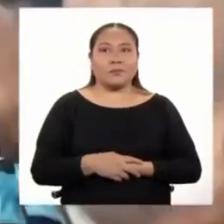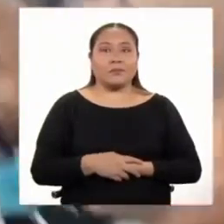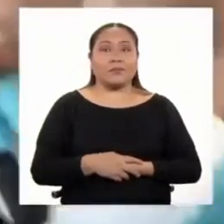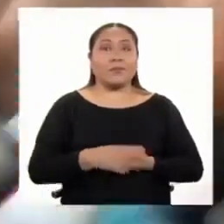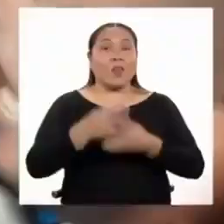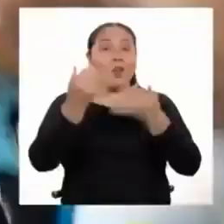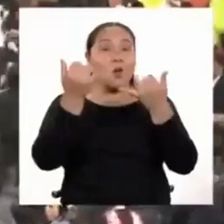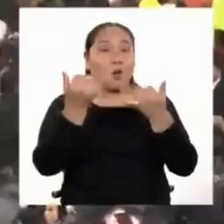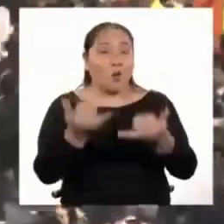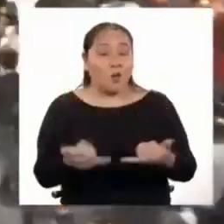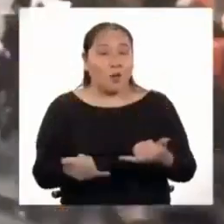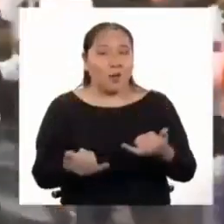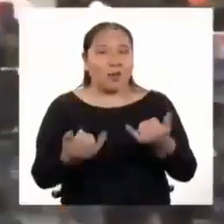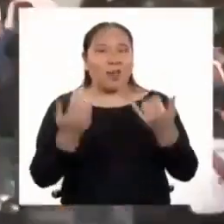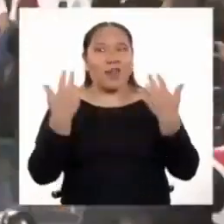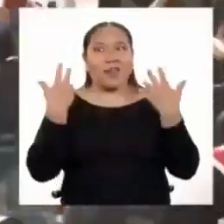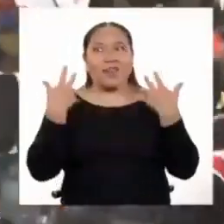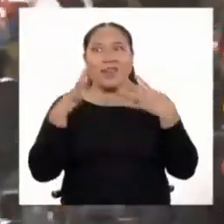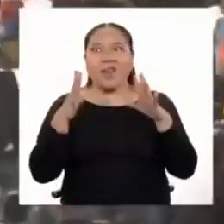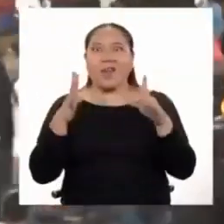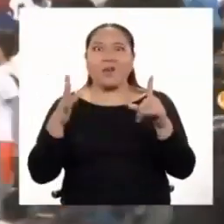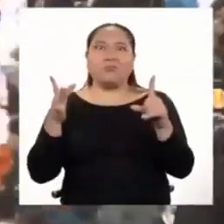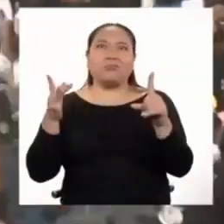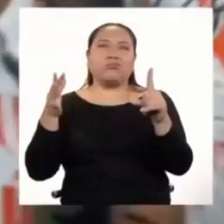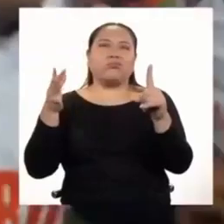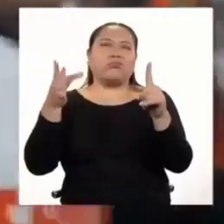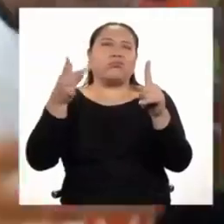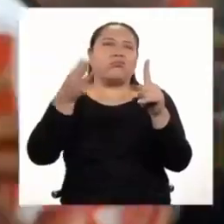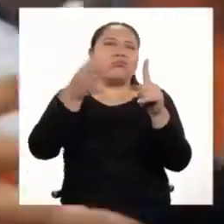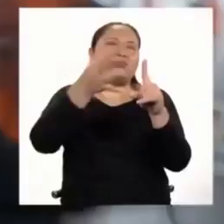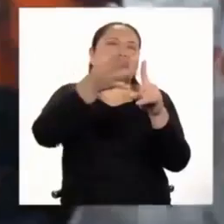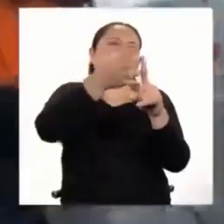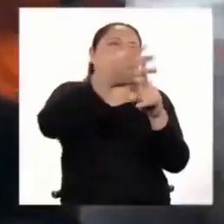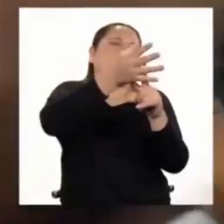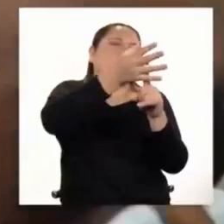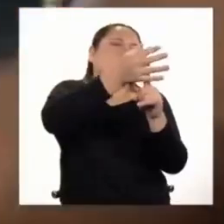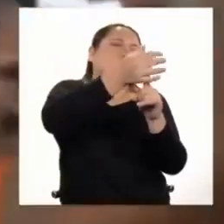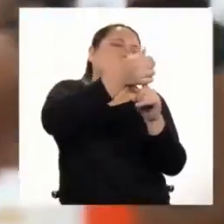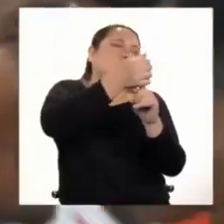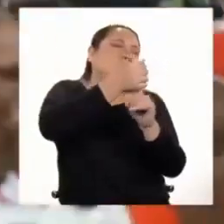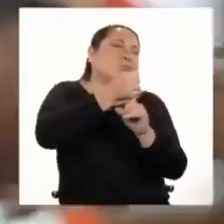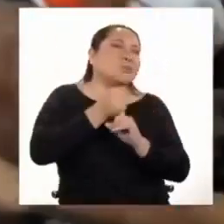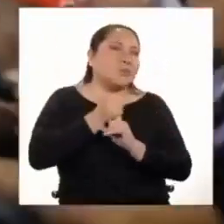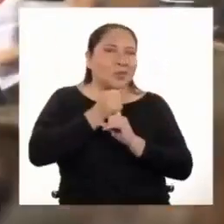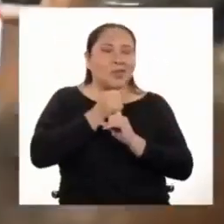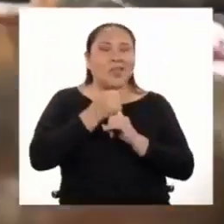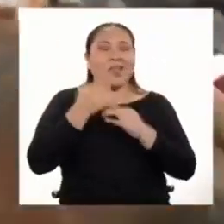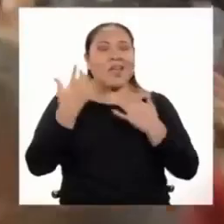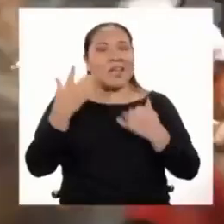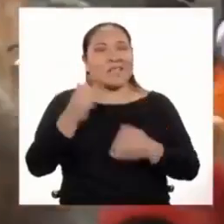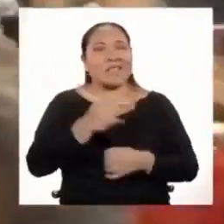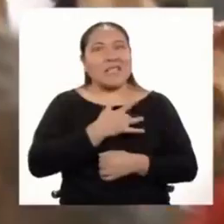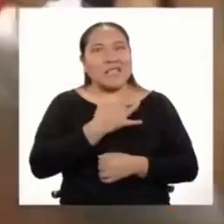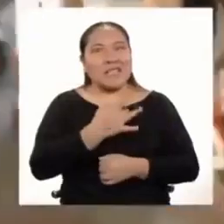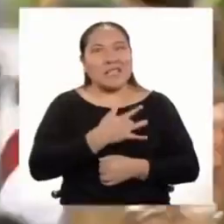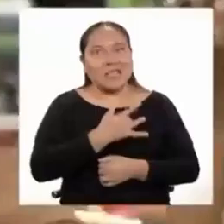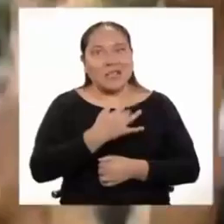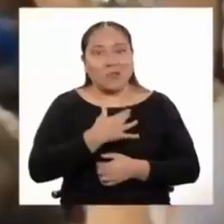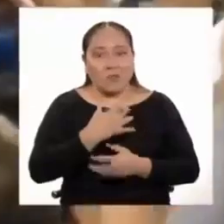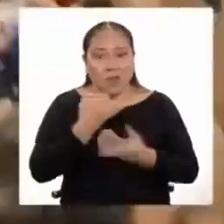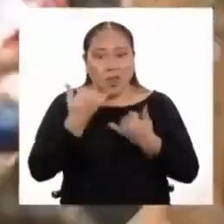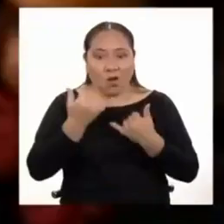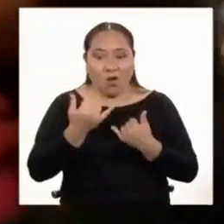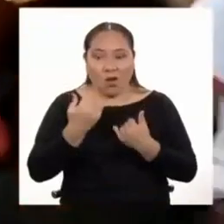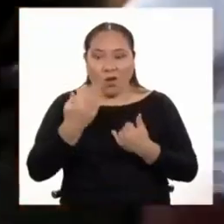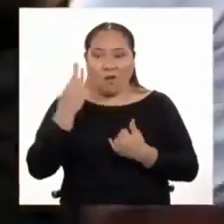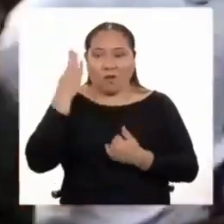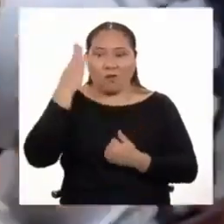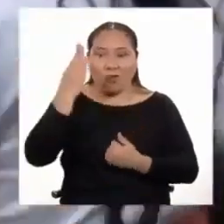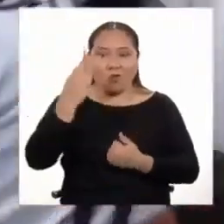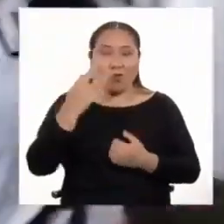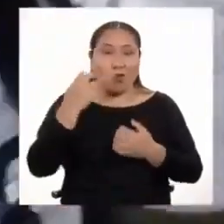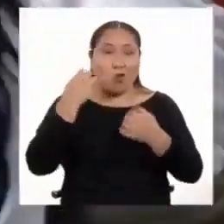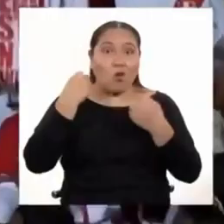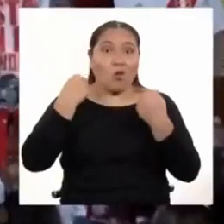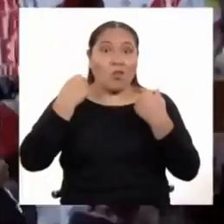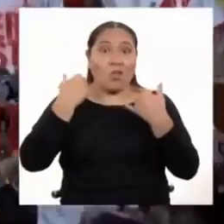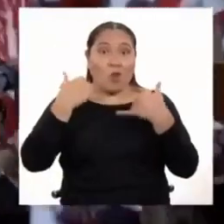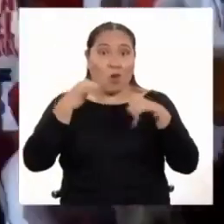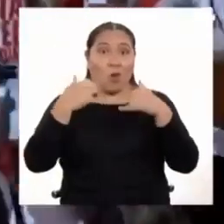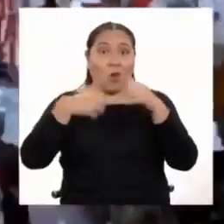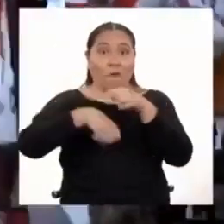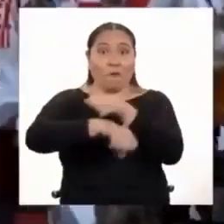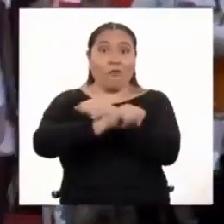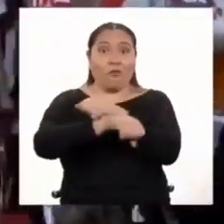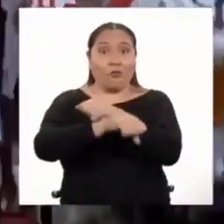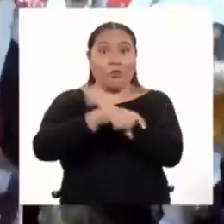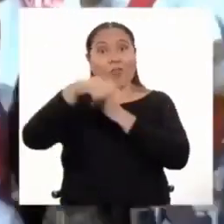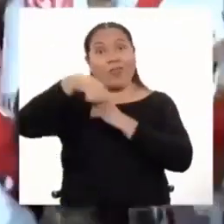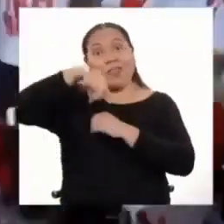Hoy, que al fin, luego de tanta sequía, podemos ser optimistas en cuanto al presente y futuro del fútbol peruano,